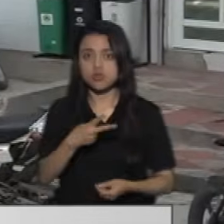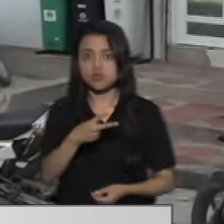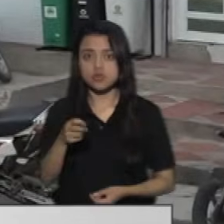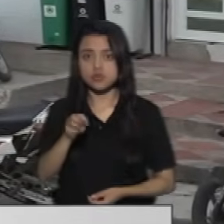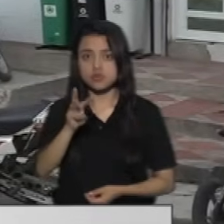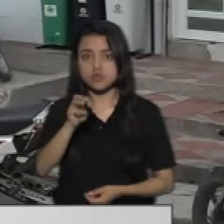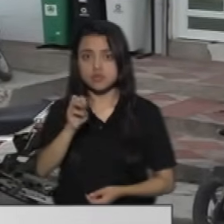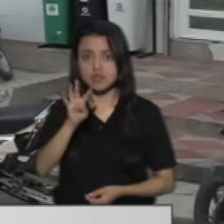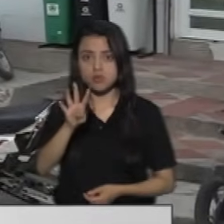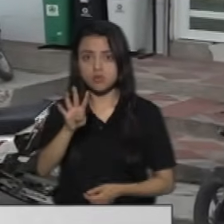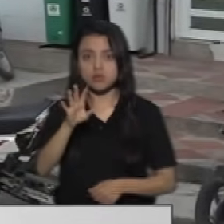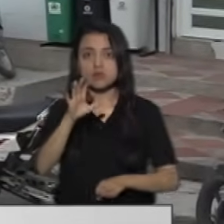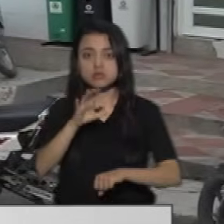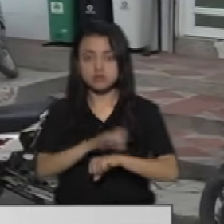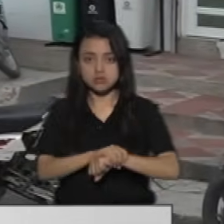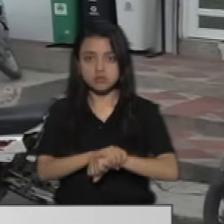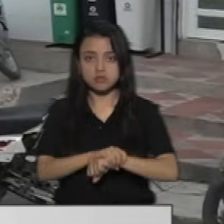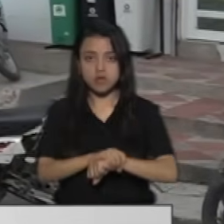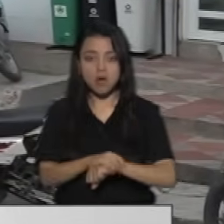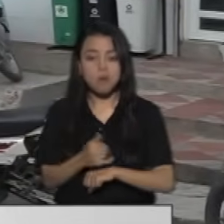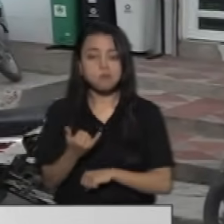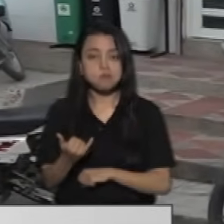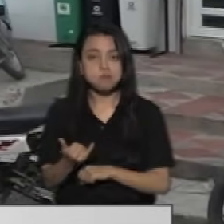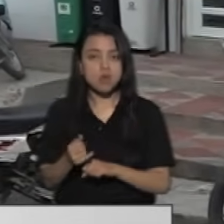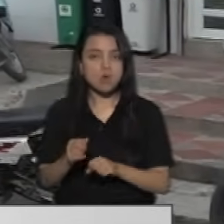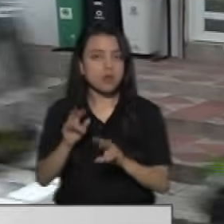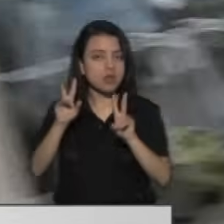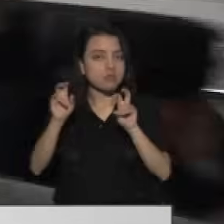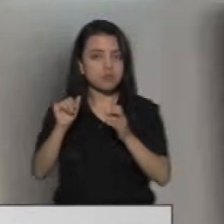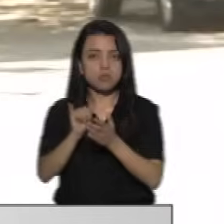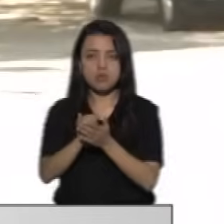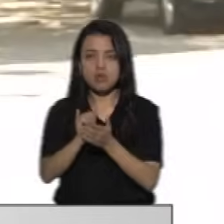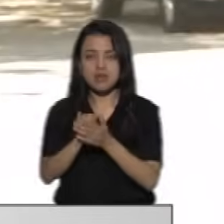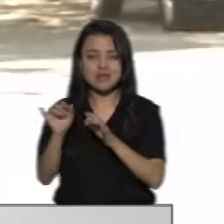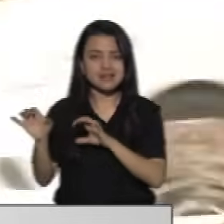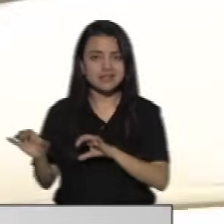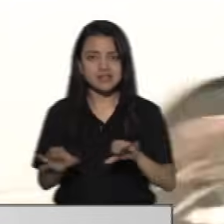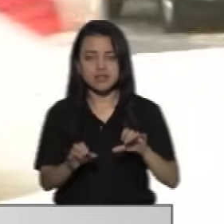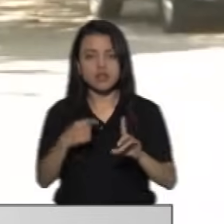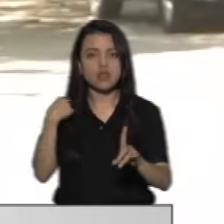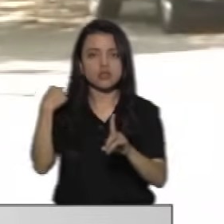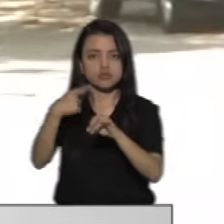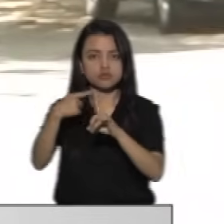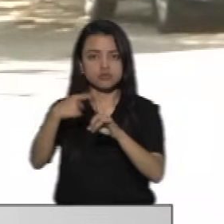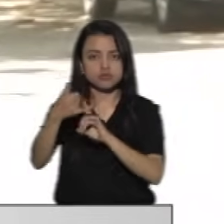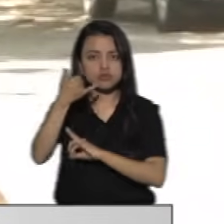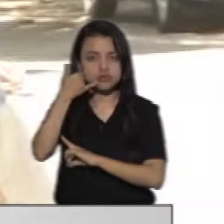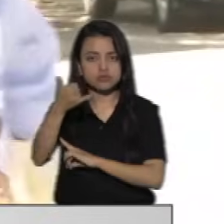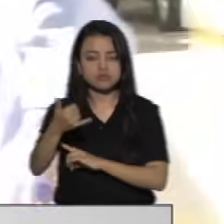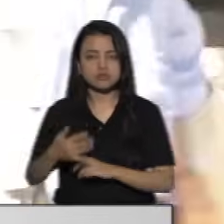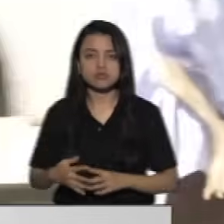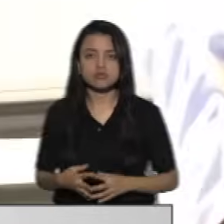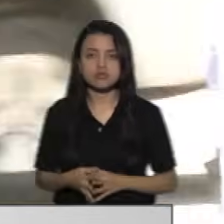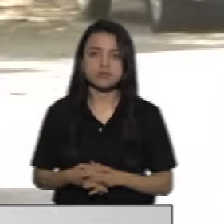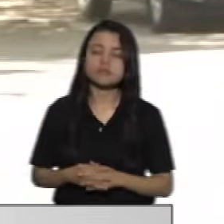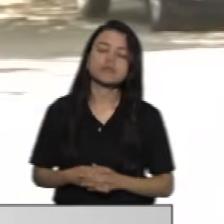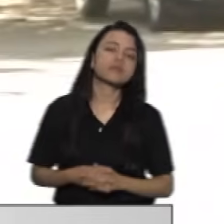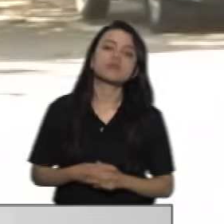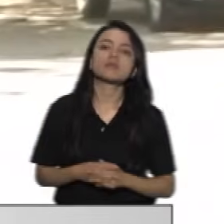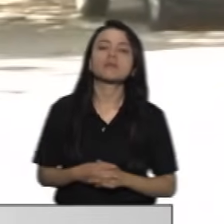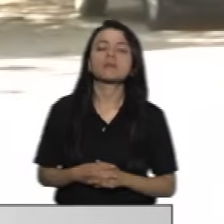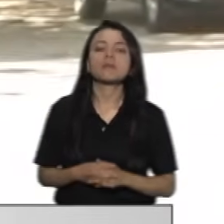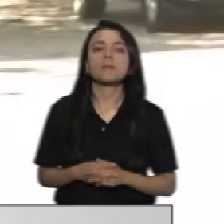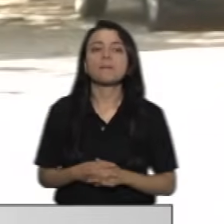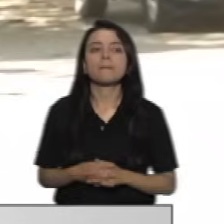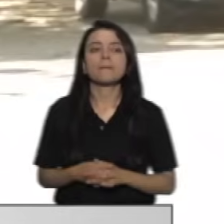284 los capturados este año por el delito de extorsión. Y desgarradoras escenas de dolor se